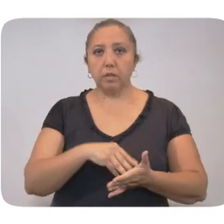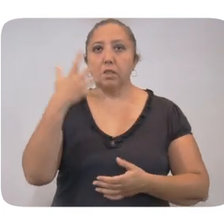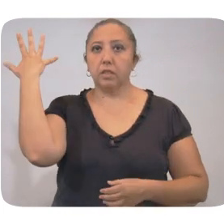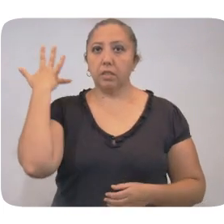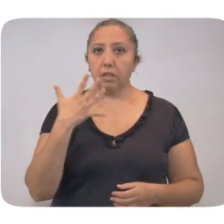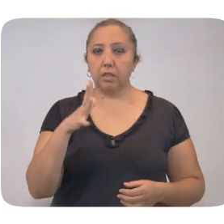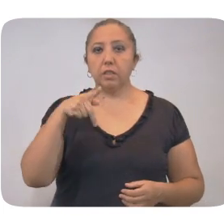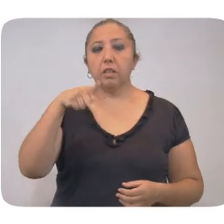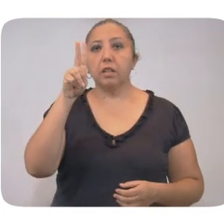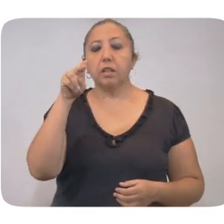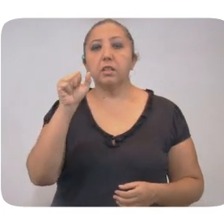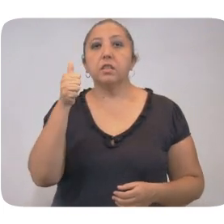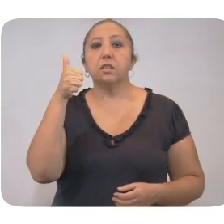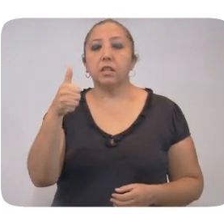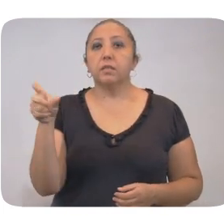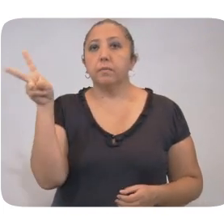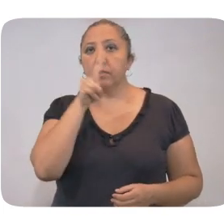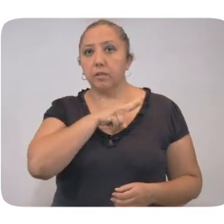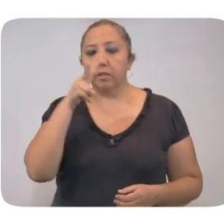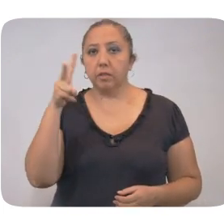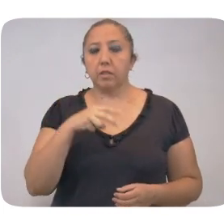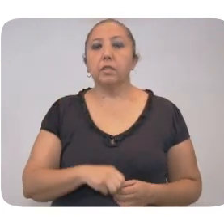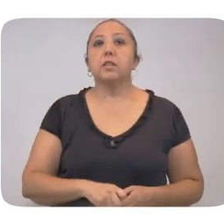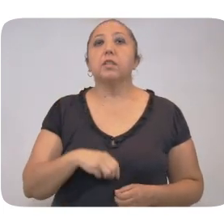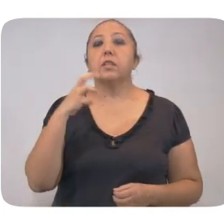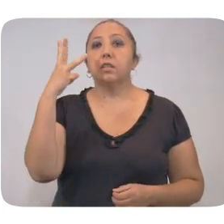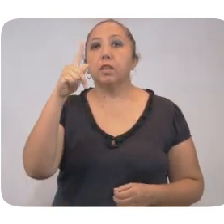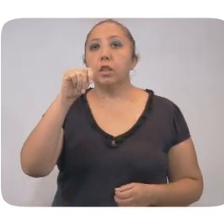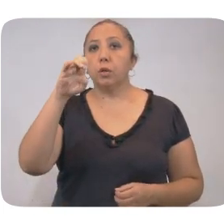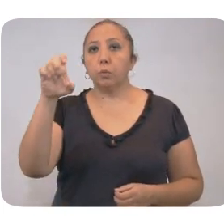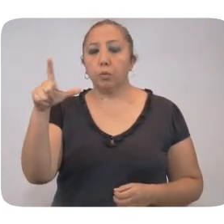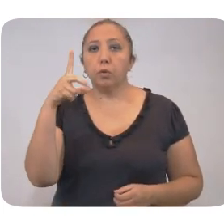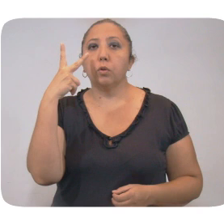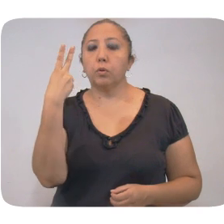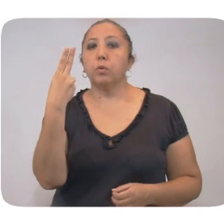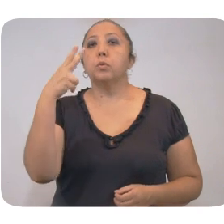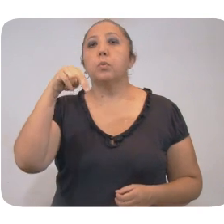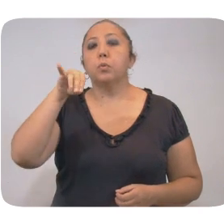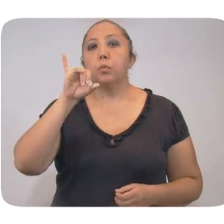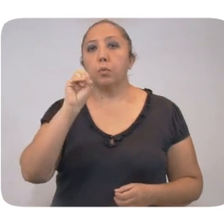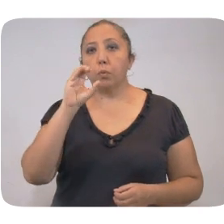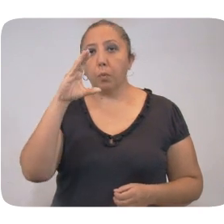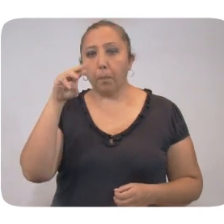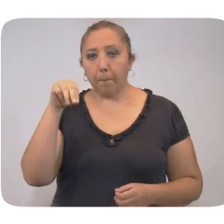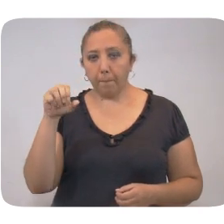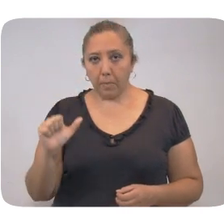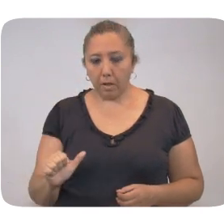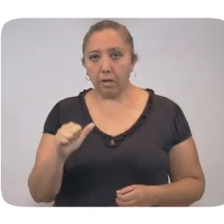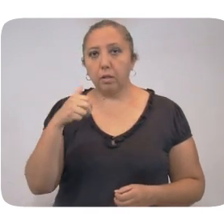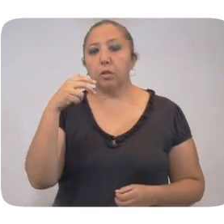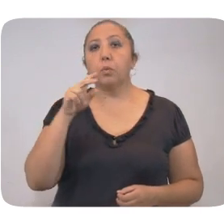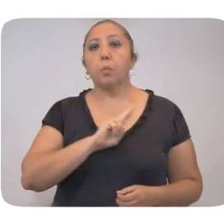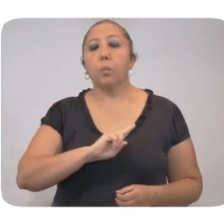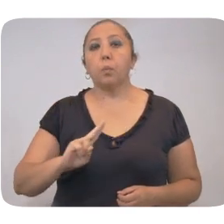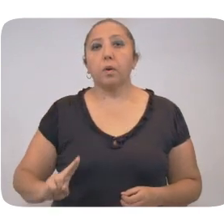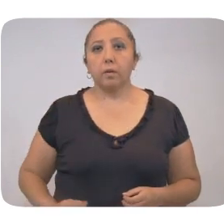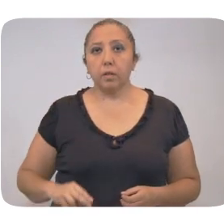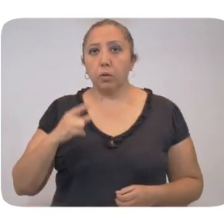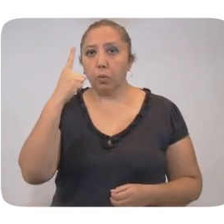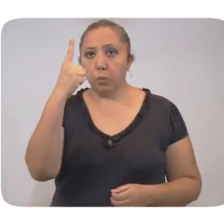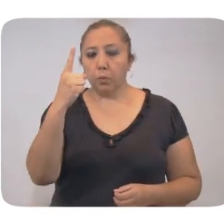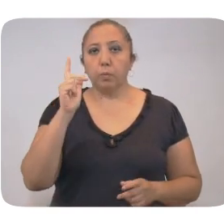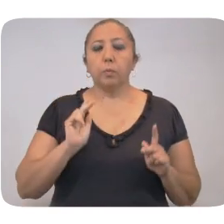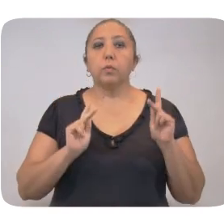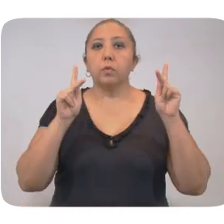en Canacín, 6 en Valladolid, 3 en Ticul, 2 en Junmá, Tecash, Tixkokob y Humán, y 1